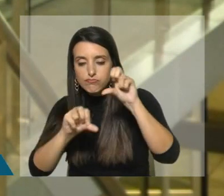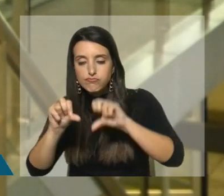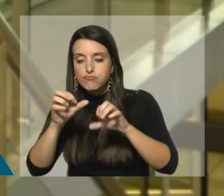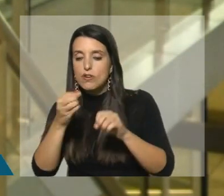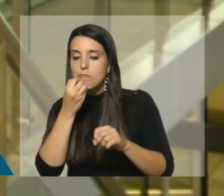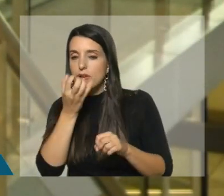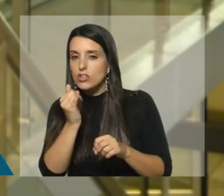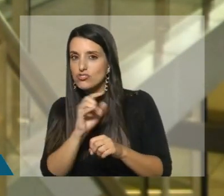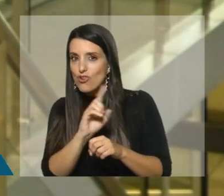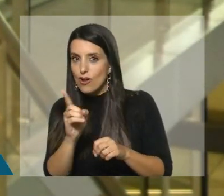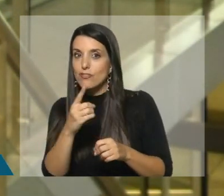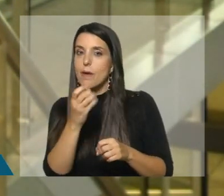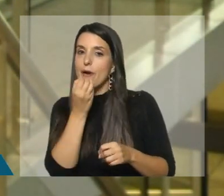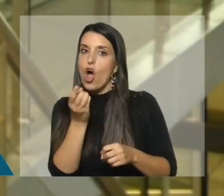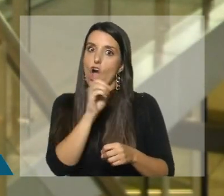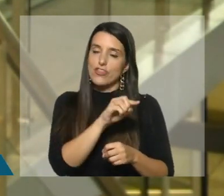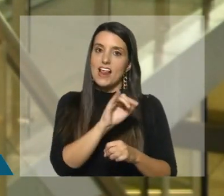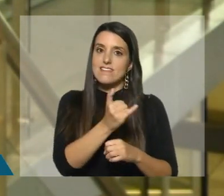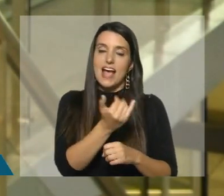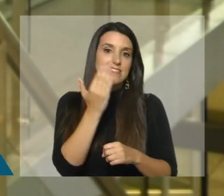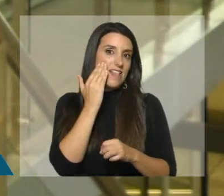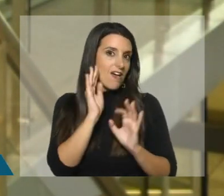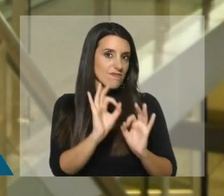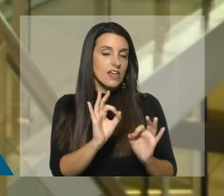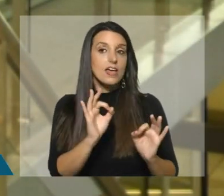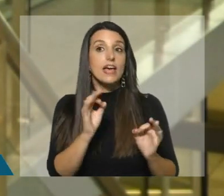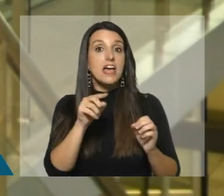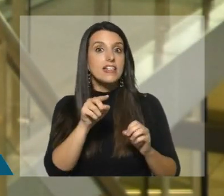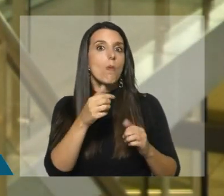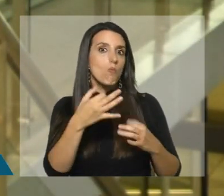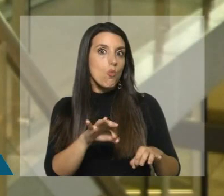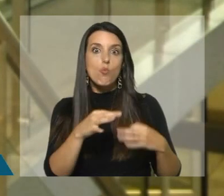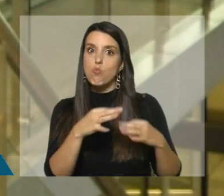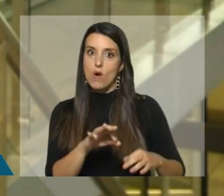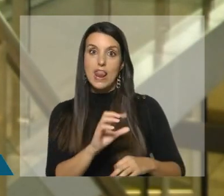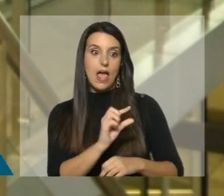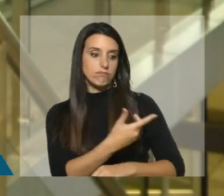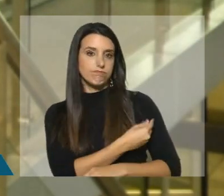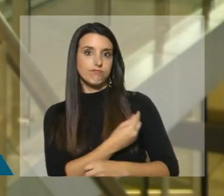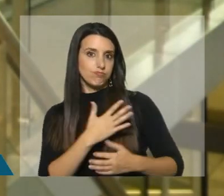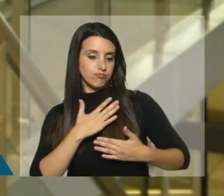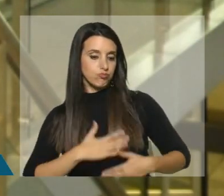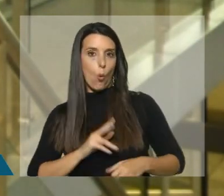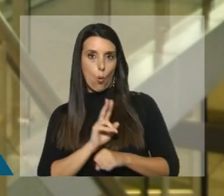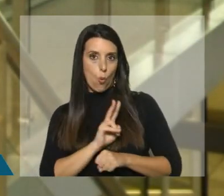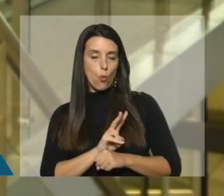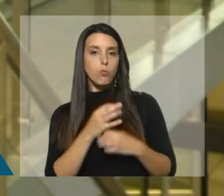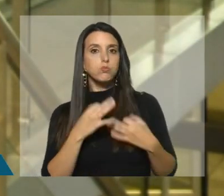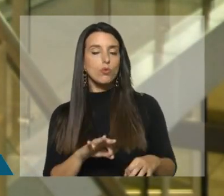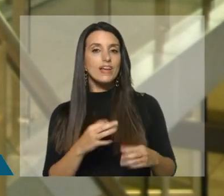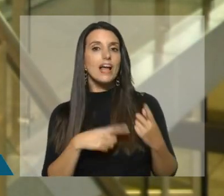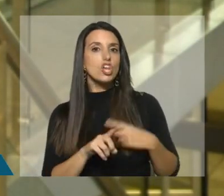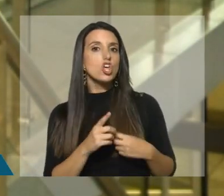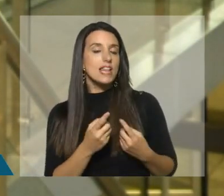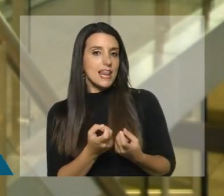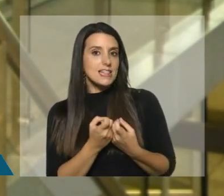mucho más efectiva que la otra. Se supone que no, esta está dando buen resultado y se recomienda entonces este